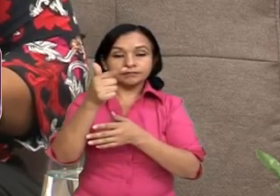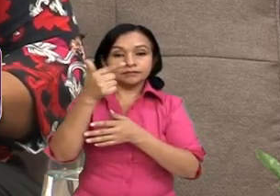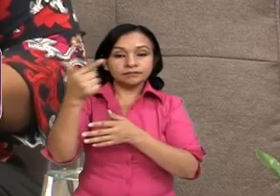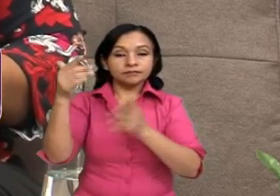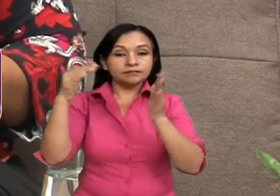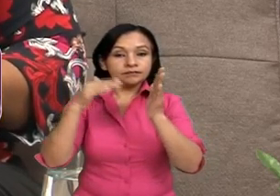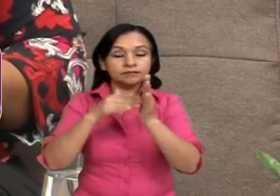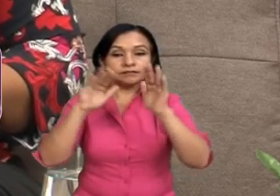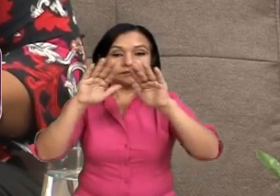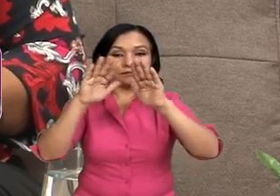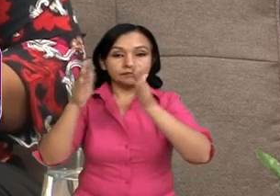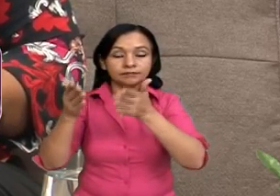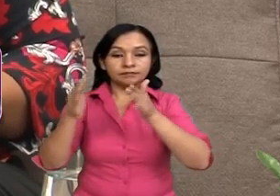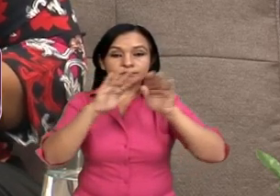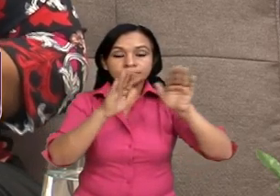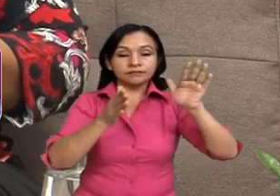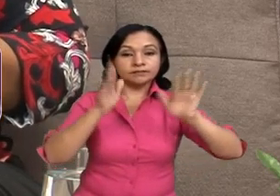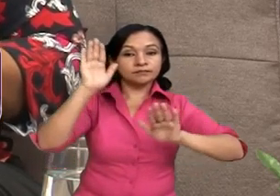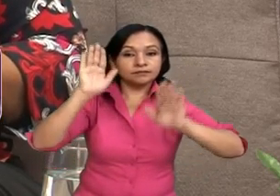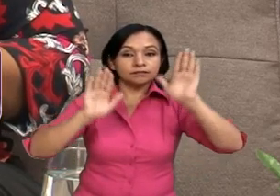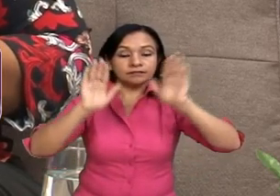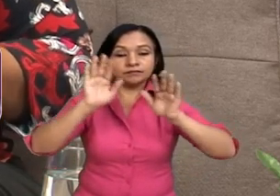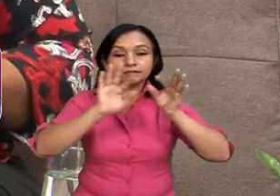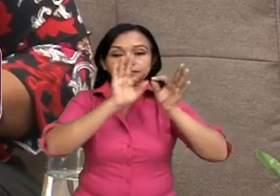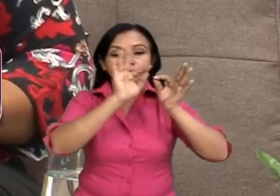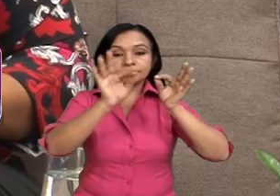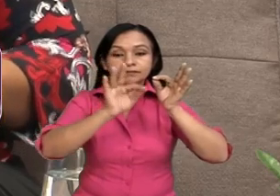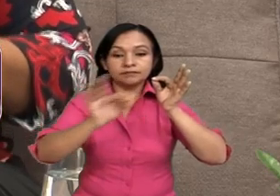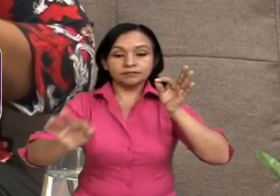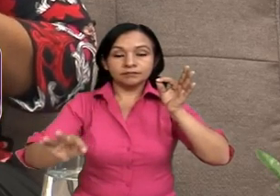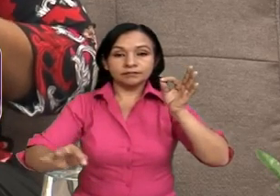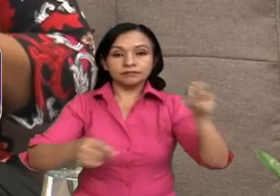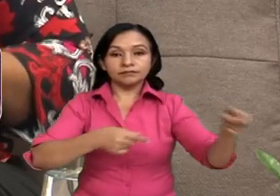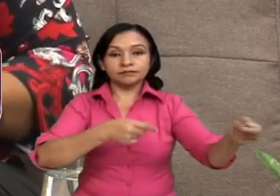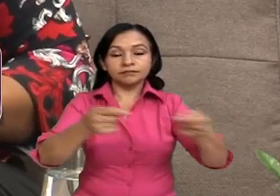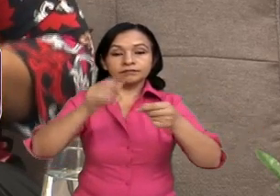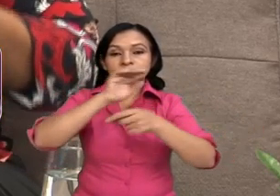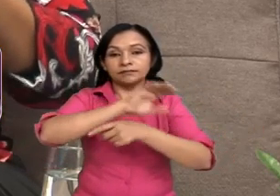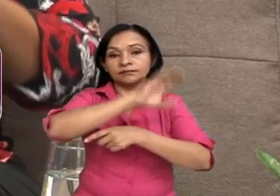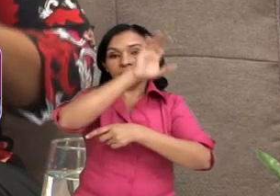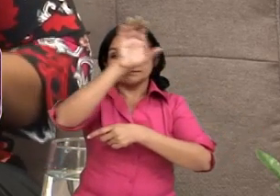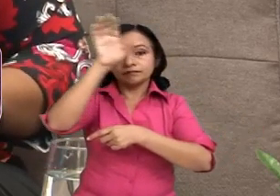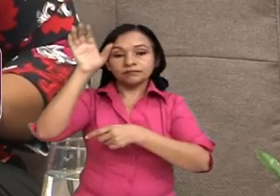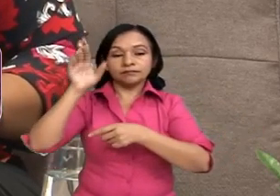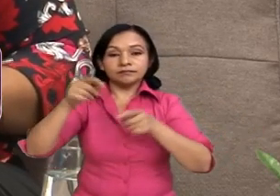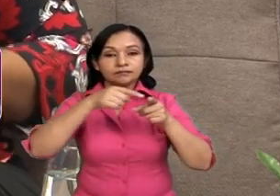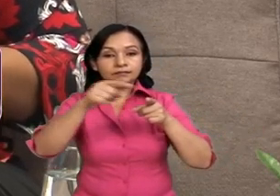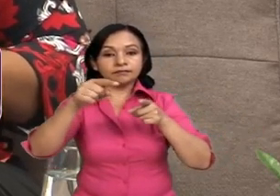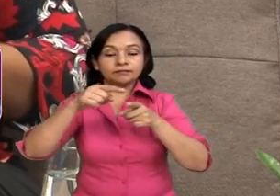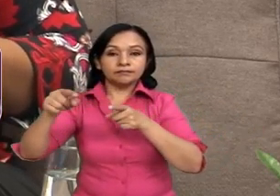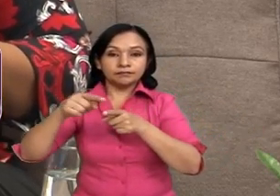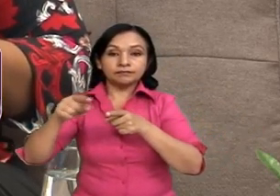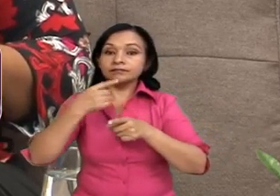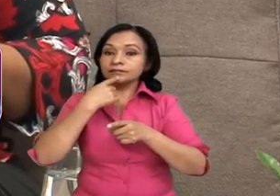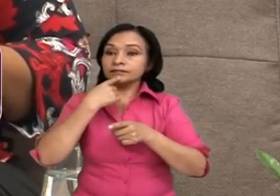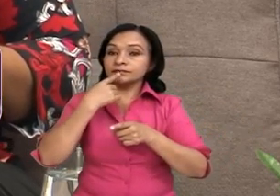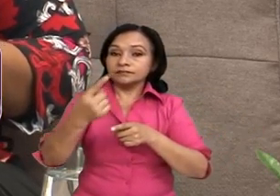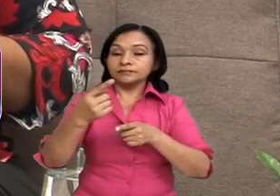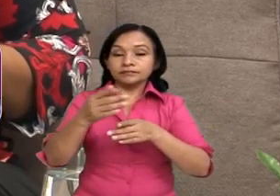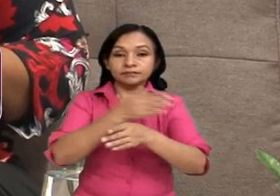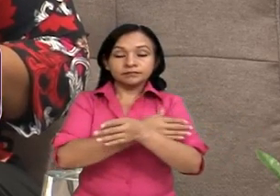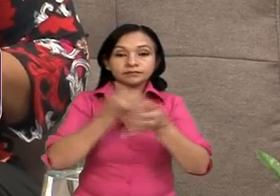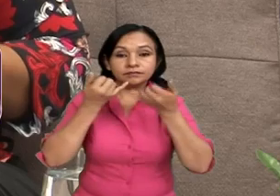177.000 mujeres han participado en ferias nacionales, departamentales y municipales. Y nosotros ya decíamos en un